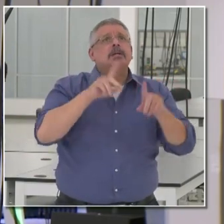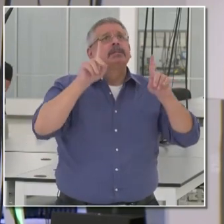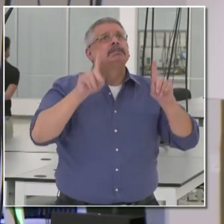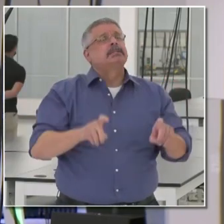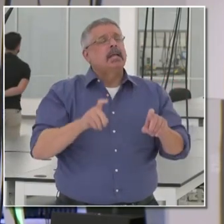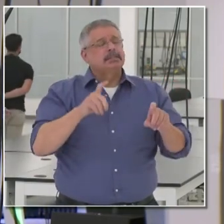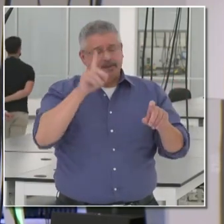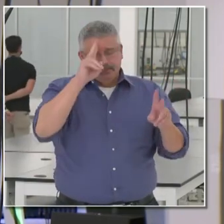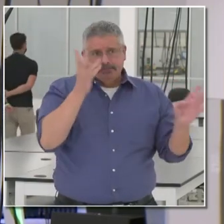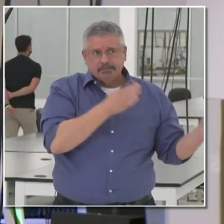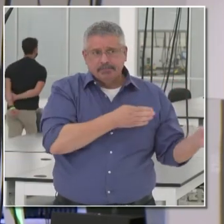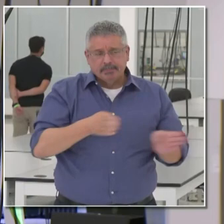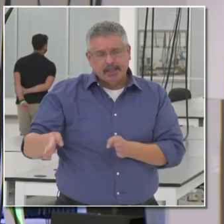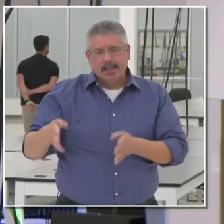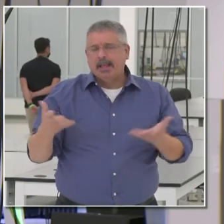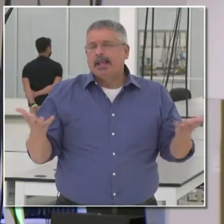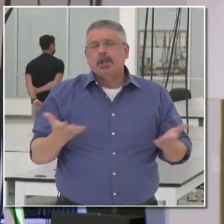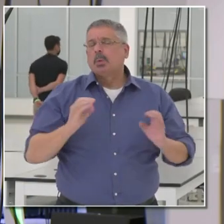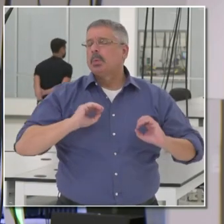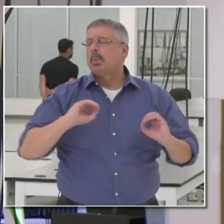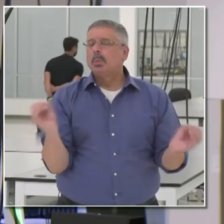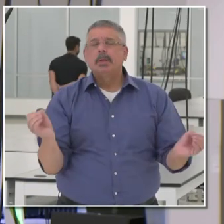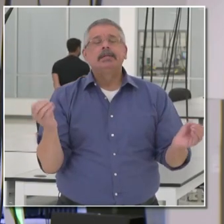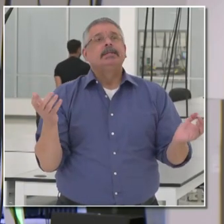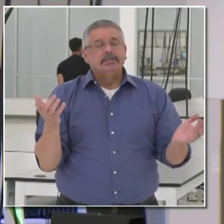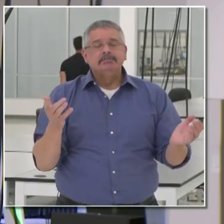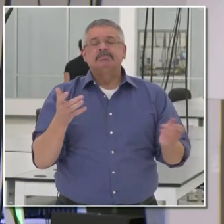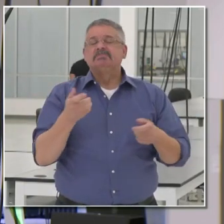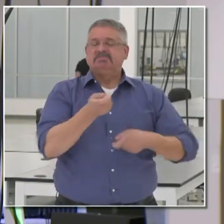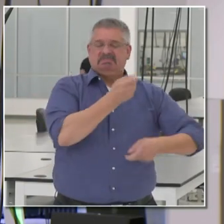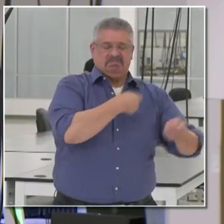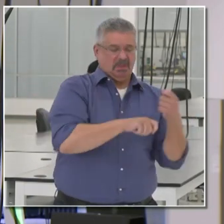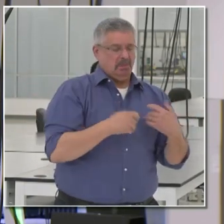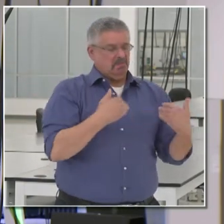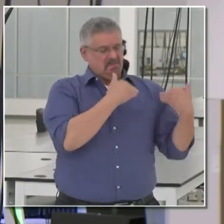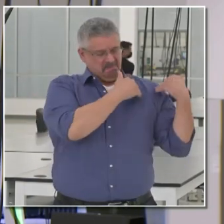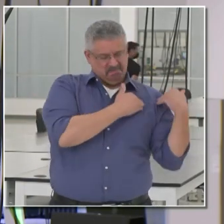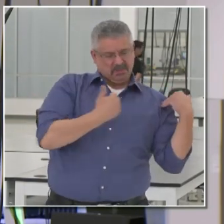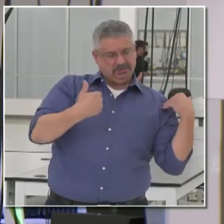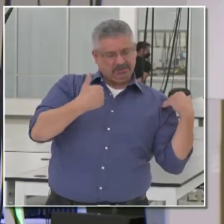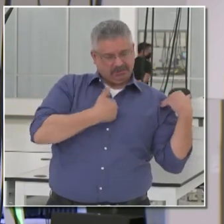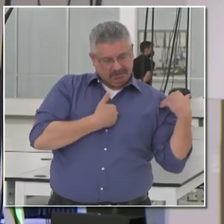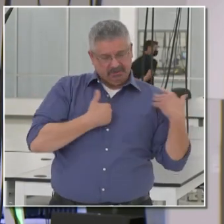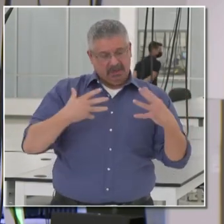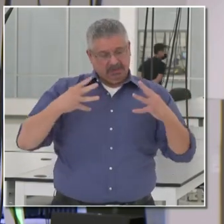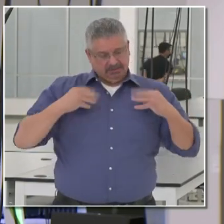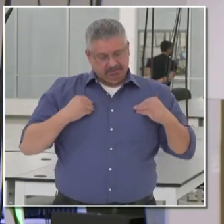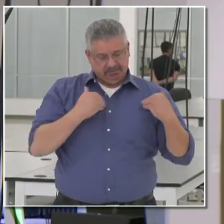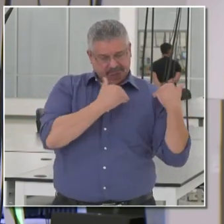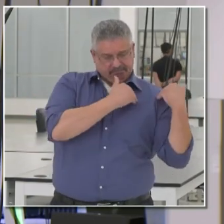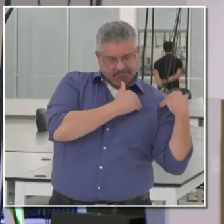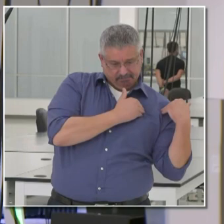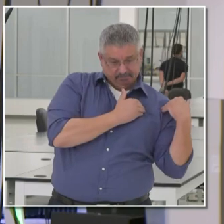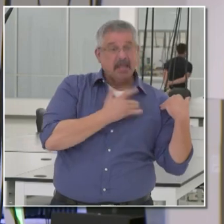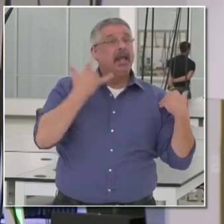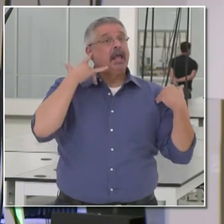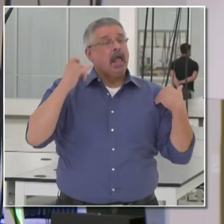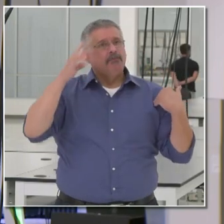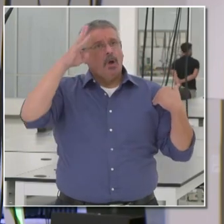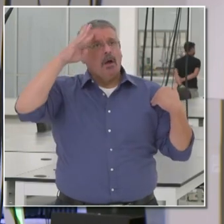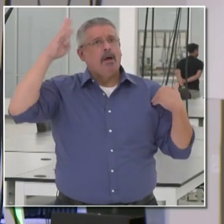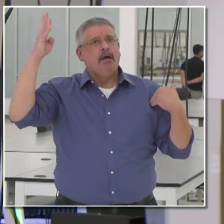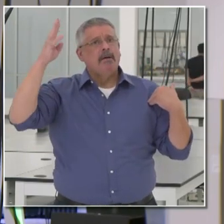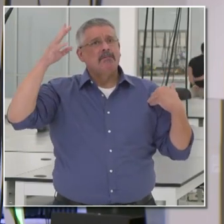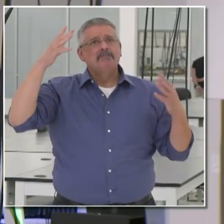o sea una estrategia nacional de exámenes de kobe decidimos tomar responsabilidad decidimos tomar un poco del